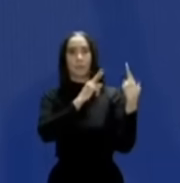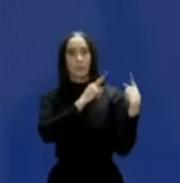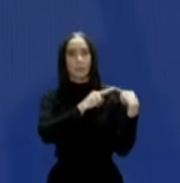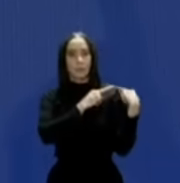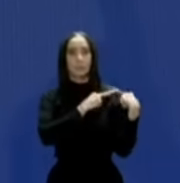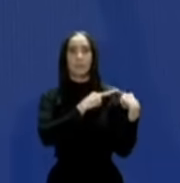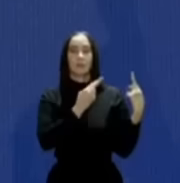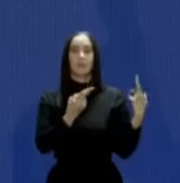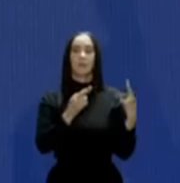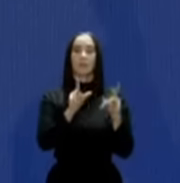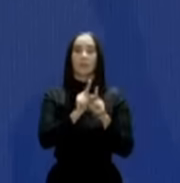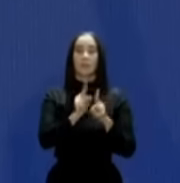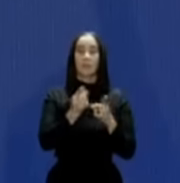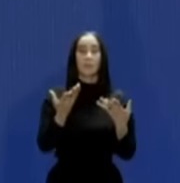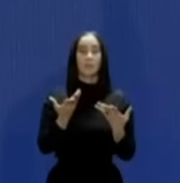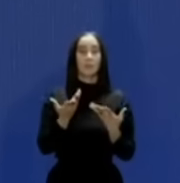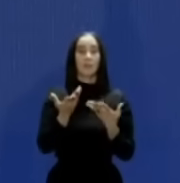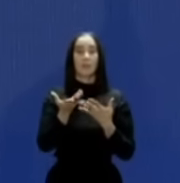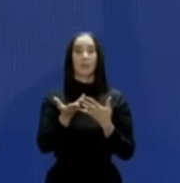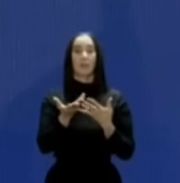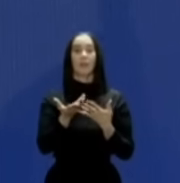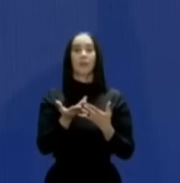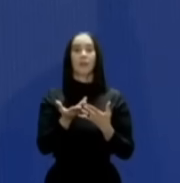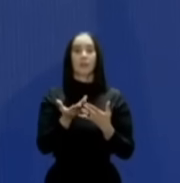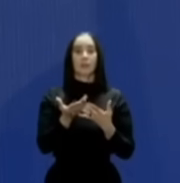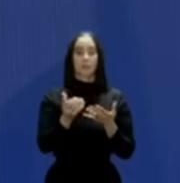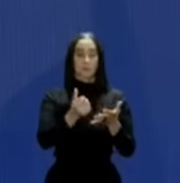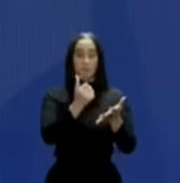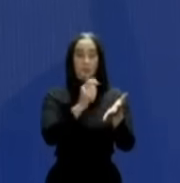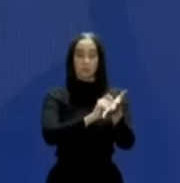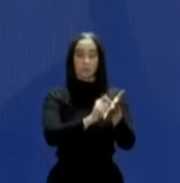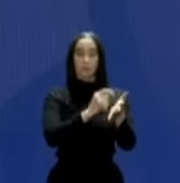y además aplicado